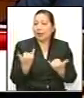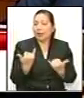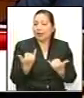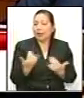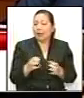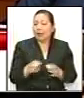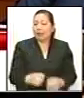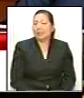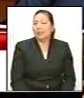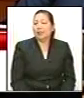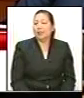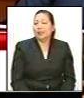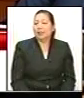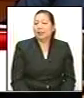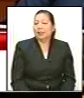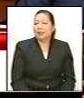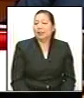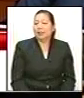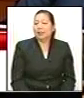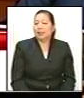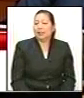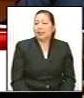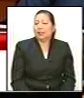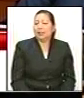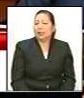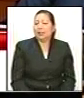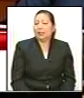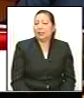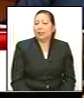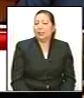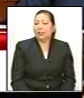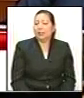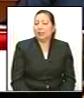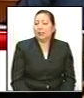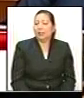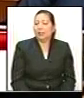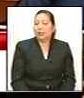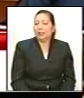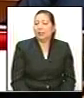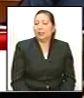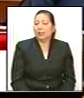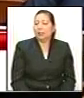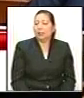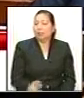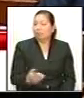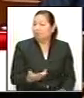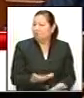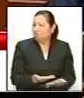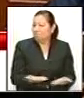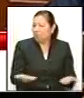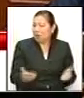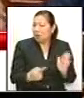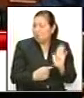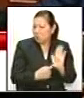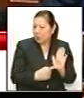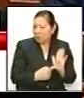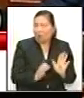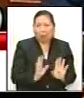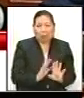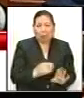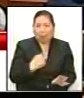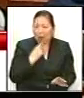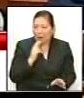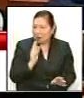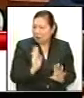ha existido y que quieren lavarse la cara con mire, dice, o no hay corrupción, en todo caso que se demuestre, pues yo tampoco he dicho